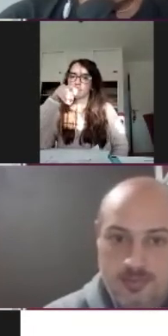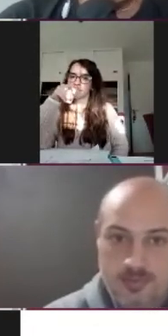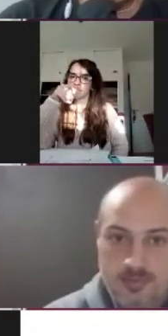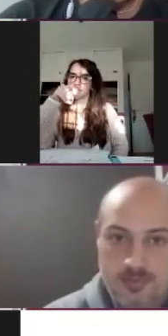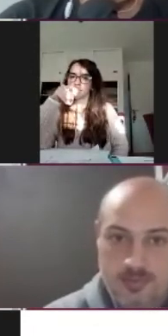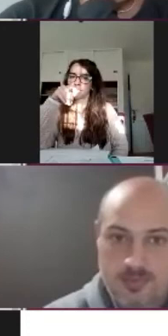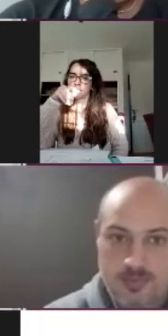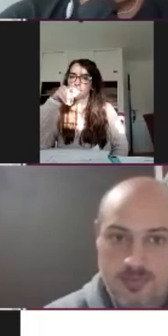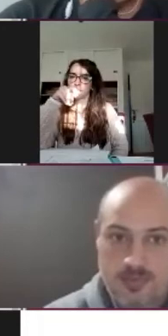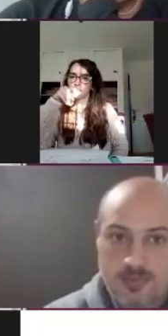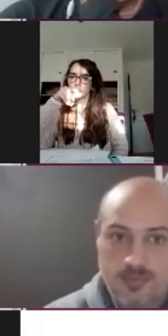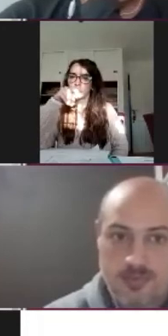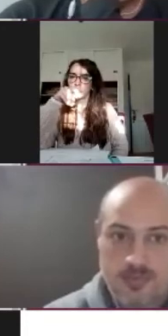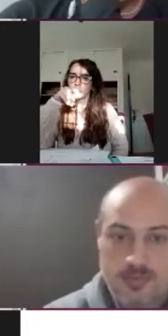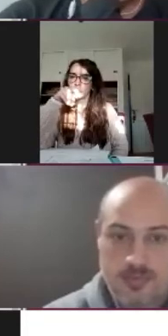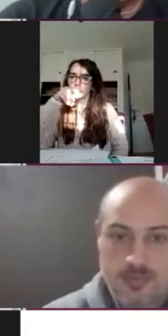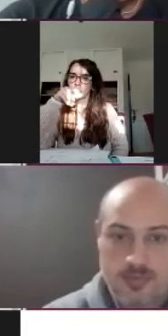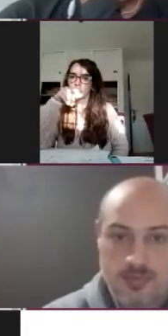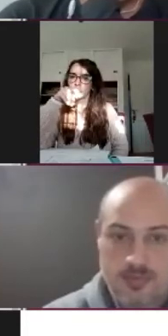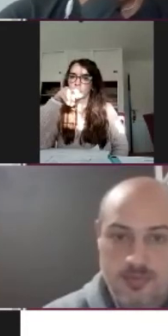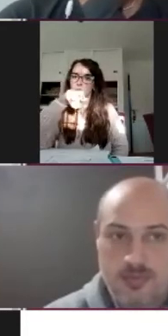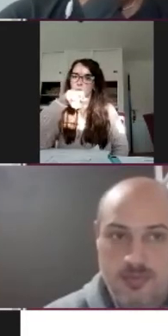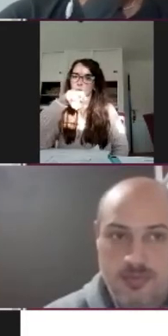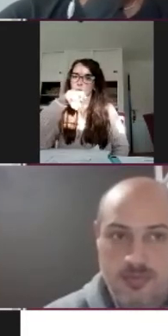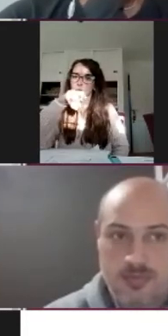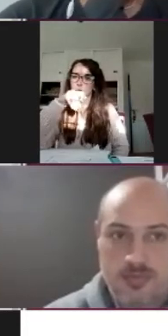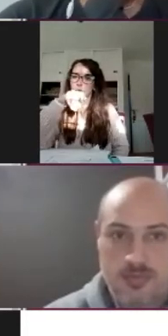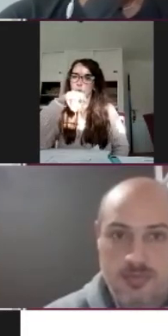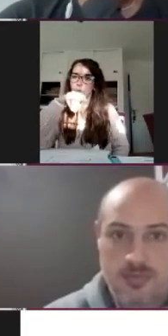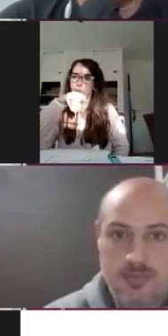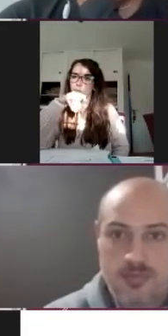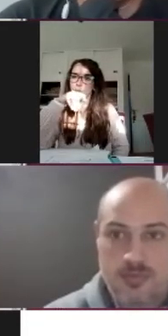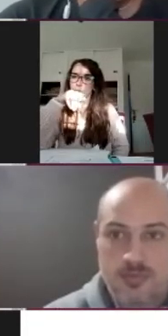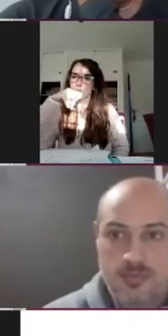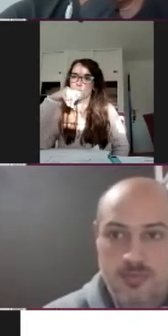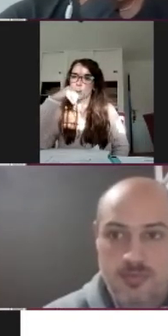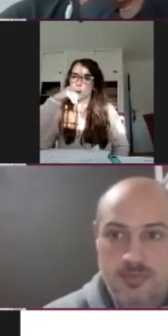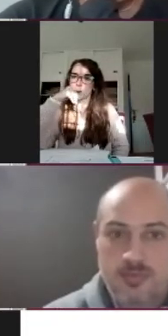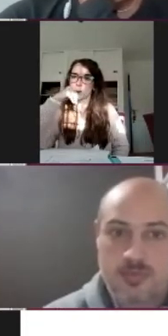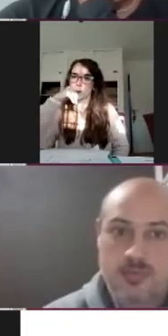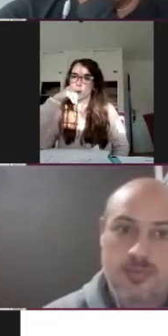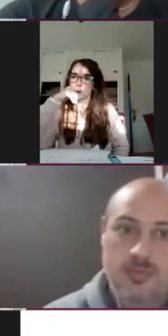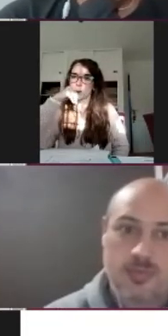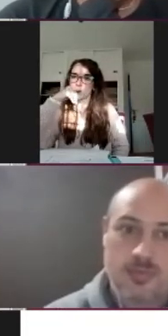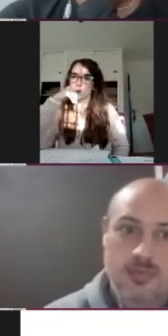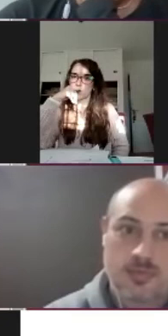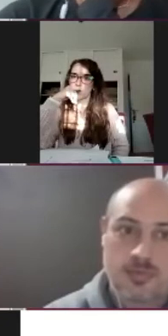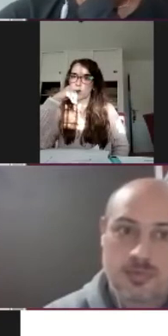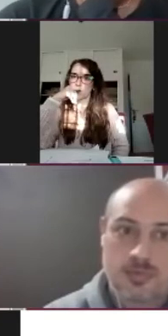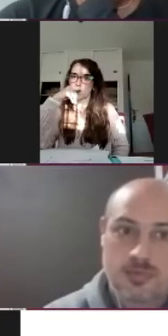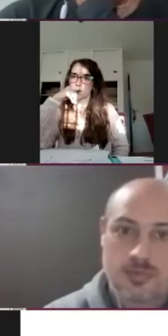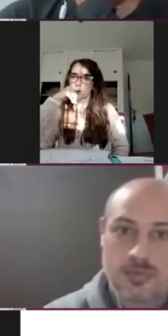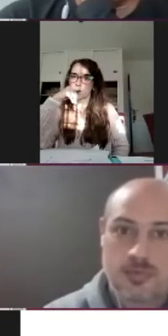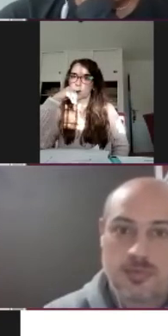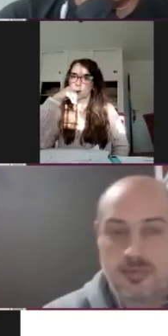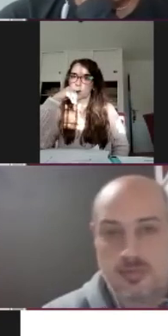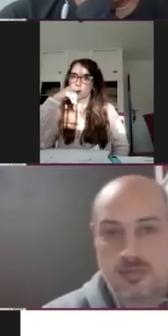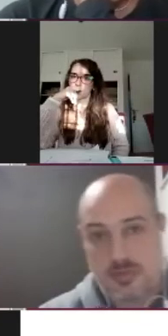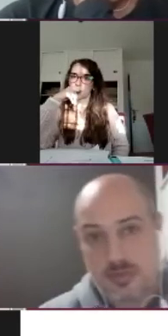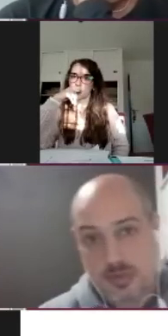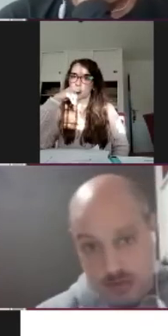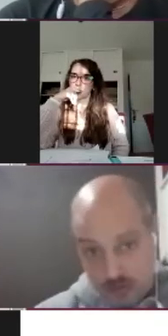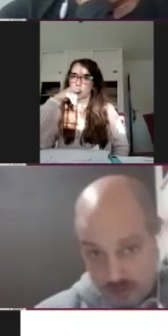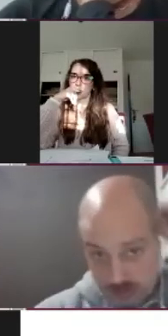Le tendría que hacer quizá el 75, porque la ley esa era el No, ella le 75. puso el 70, por eso. Ah, no, bueno, Porque hay dependiendo, no, otra no, historia. porque